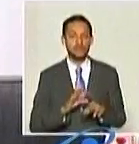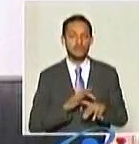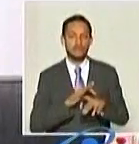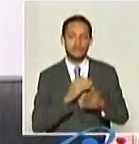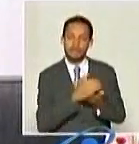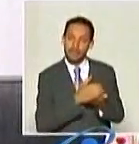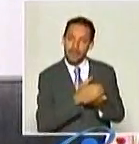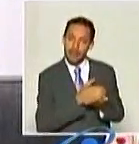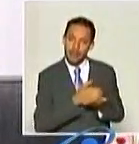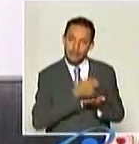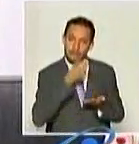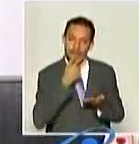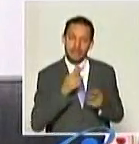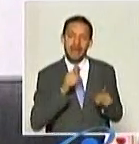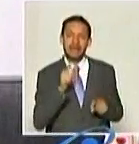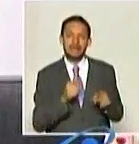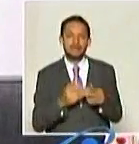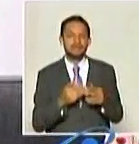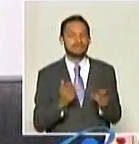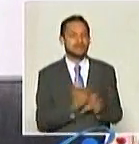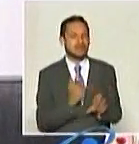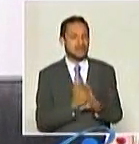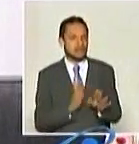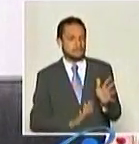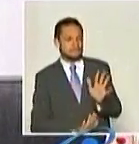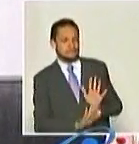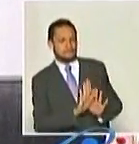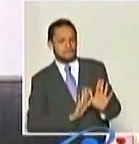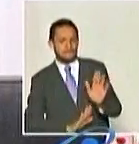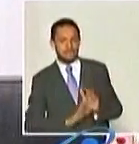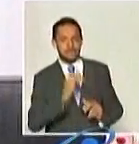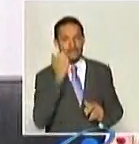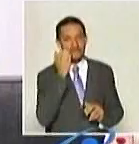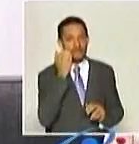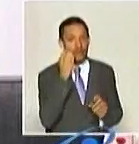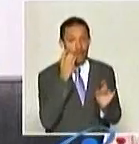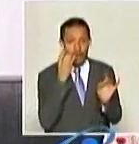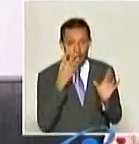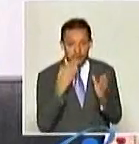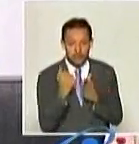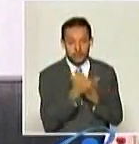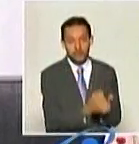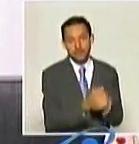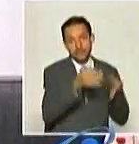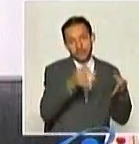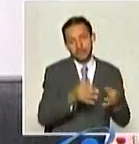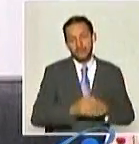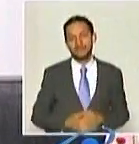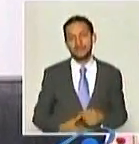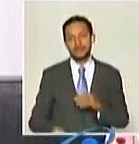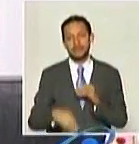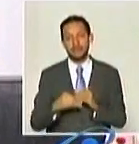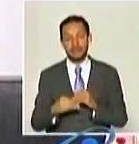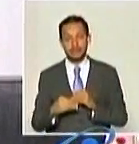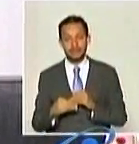se encuentra muy limitada, en particular las enfermedades crónicas. Sabemos que la medicina